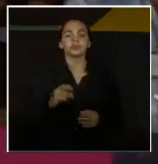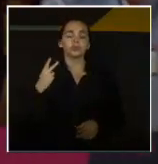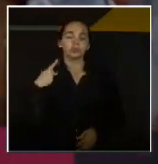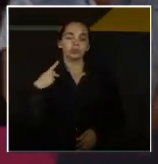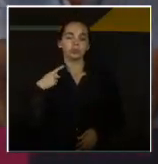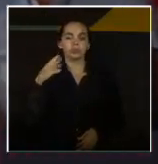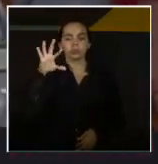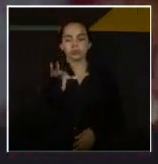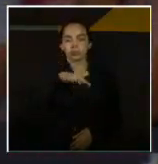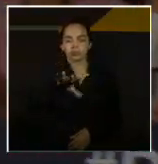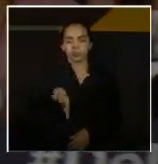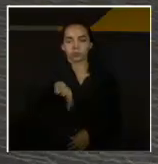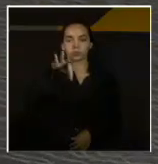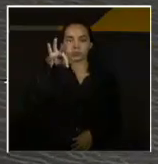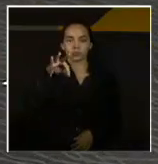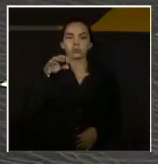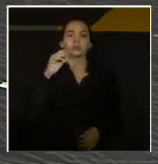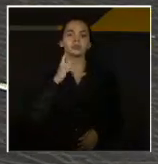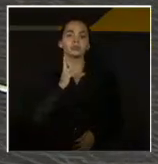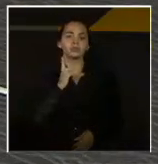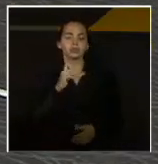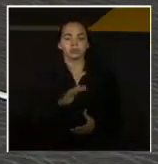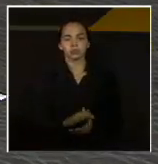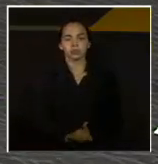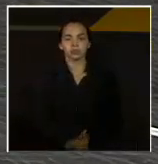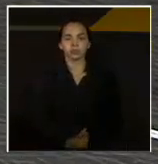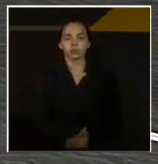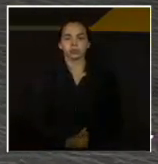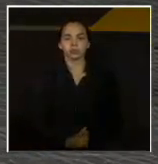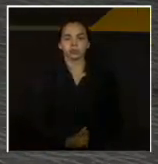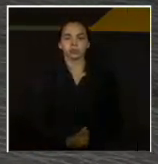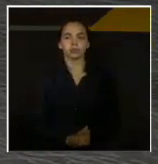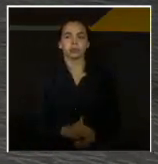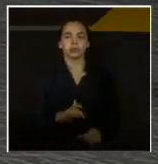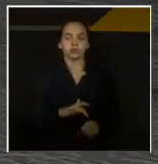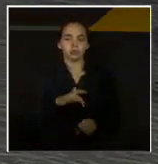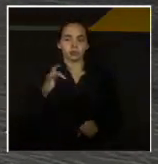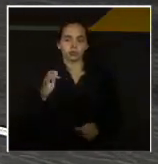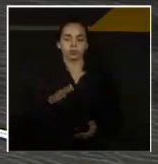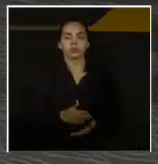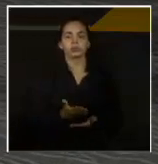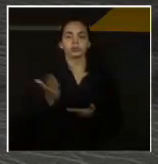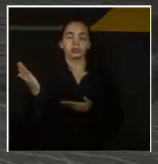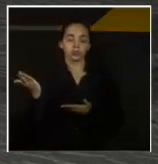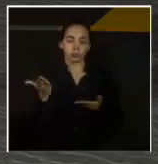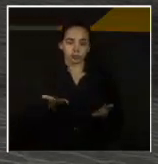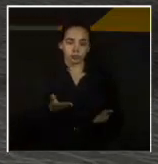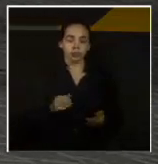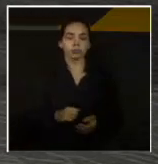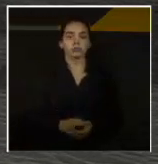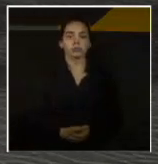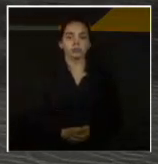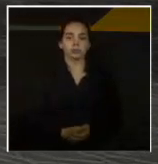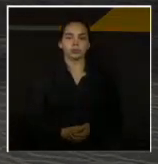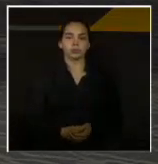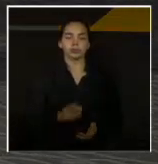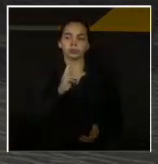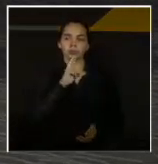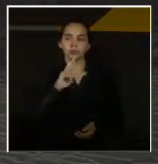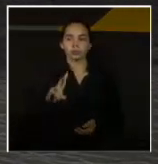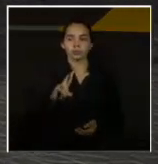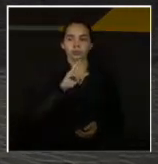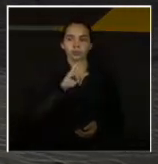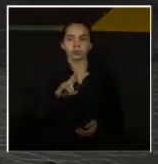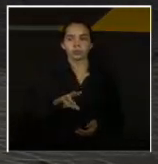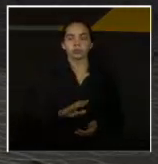al fiscal. Muchísimas gracias, candidato. César. Gracias. Solo le toca el turno escuchar la respuesta que dará